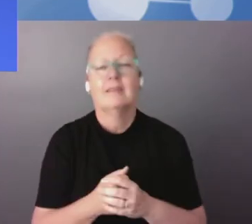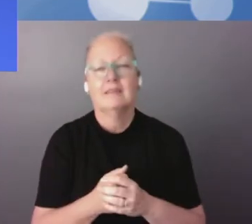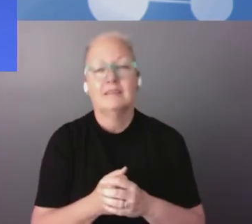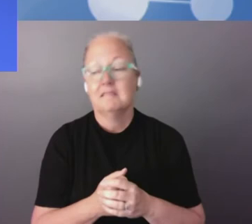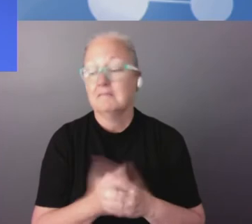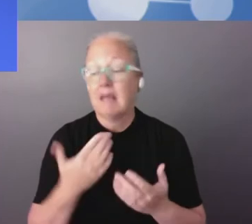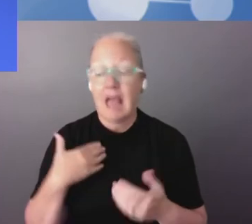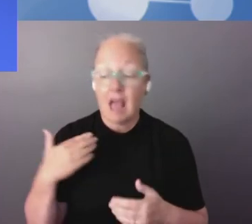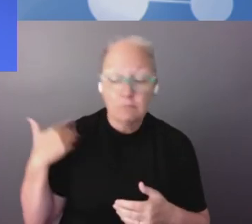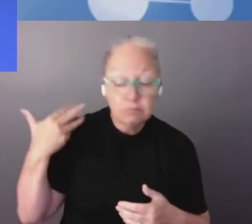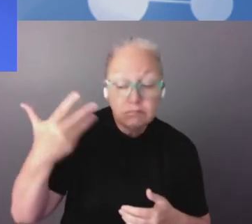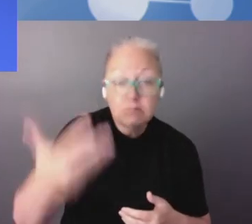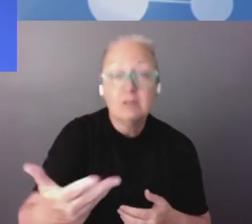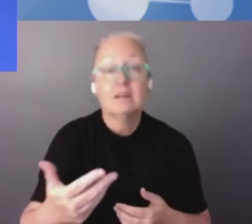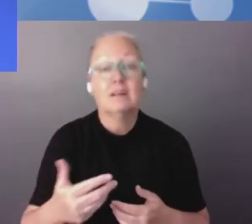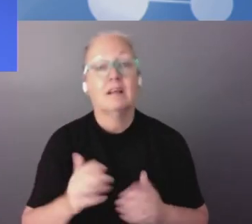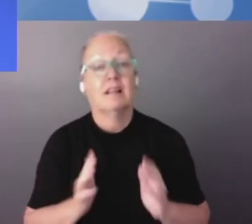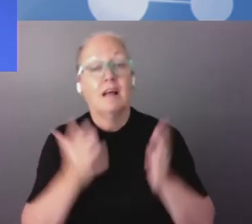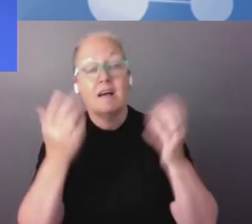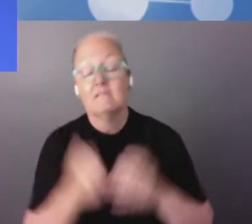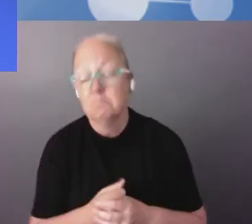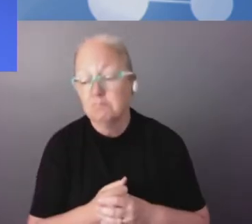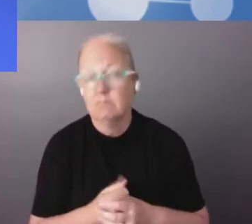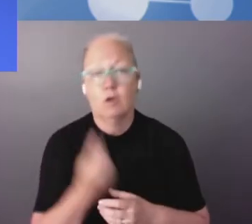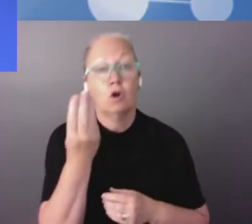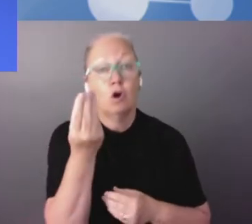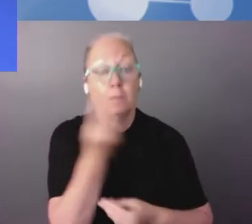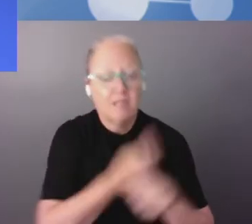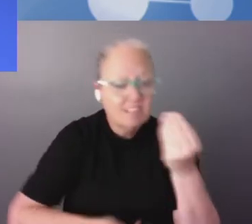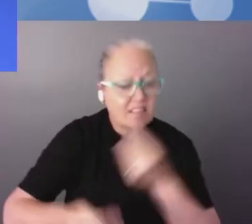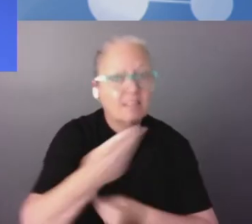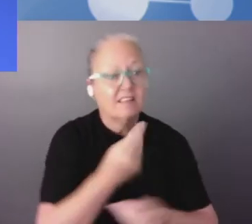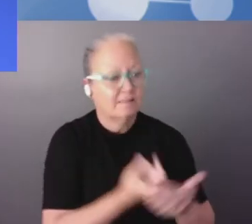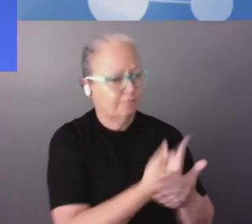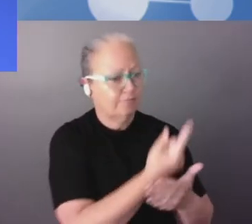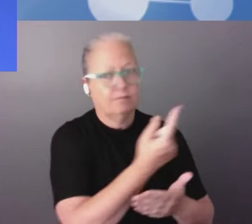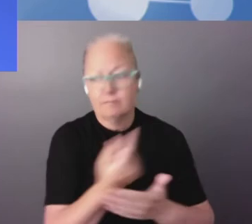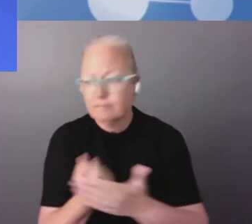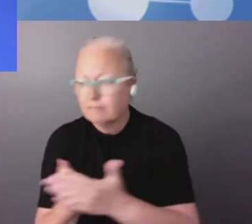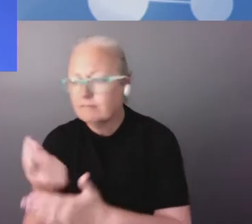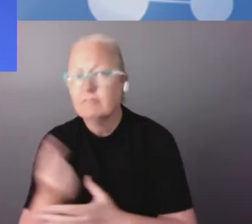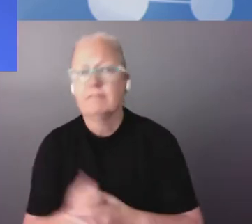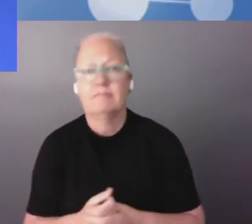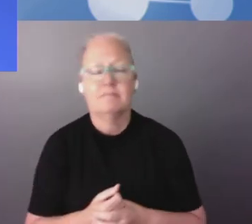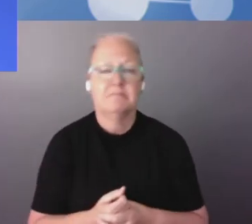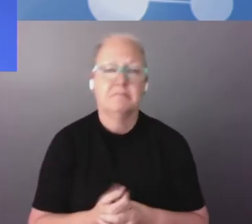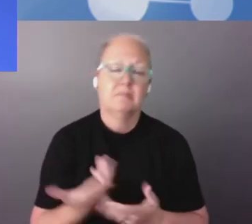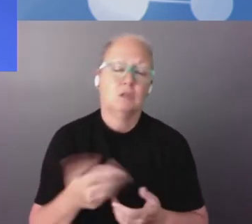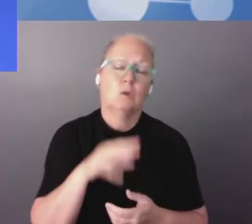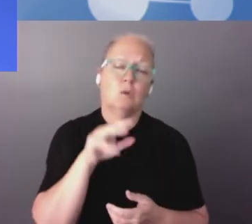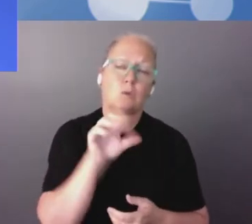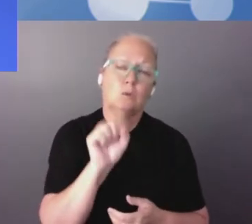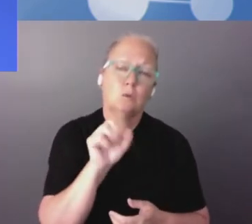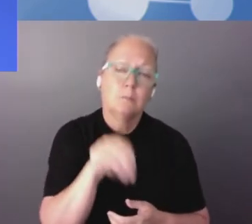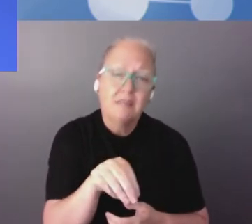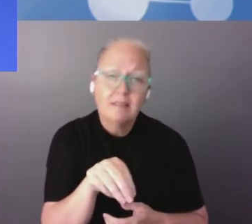Lo vemos también en nuestra economía, en las redes sociales, en los medios de comunicación en